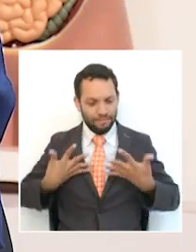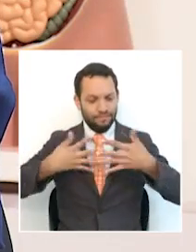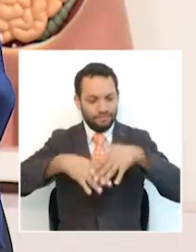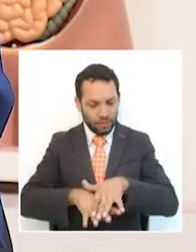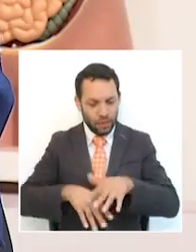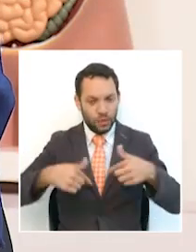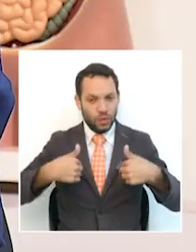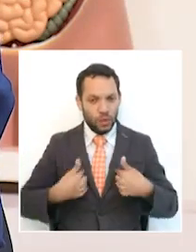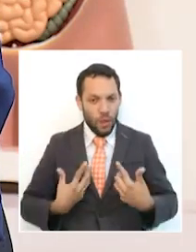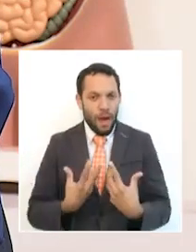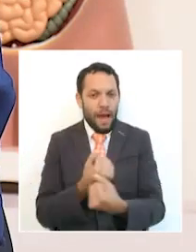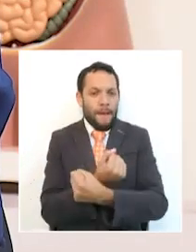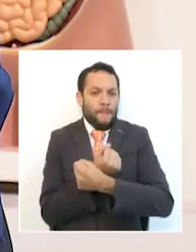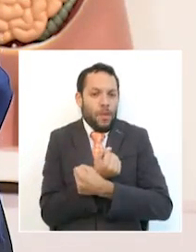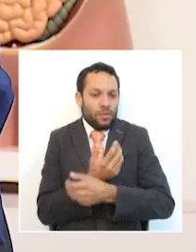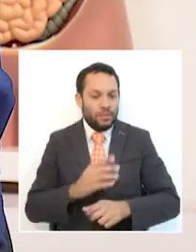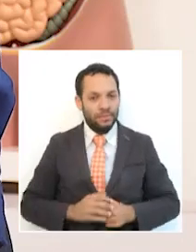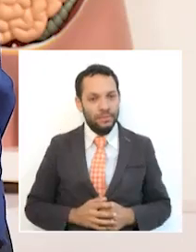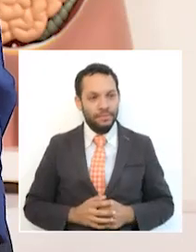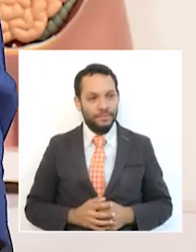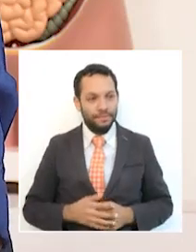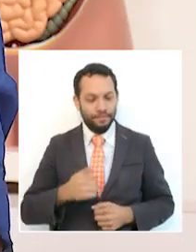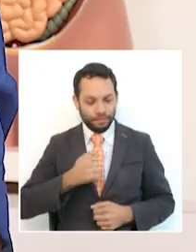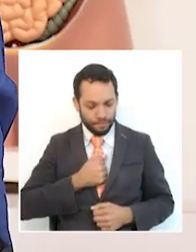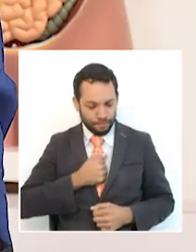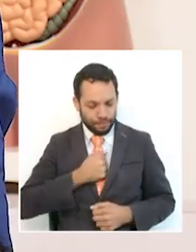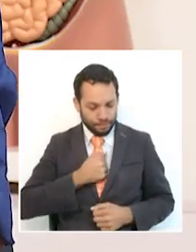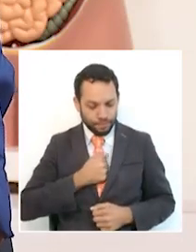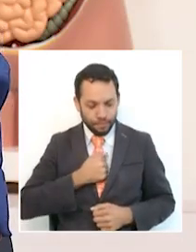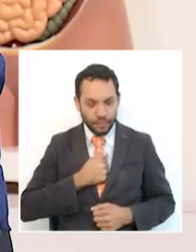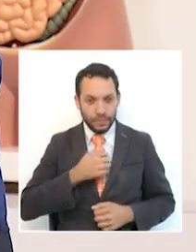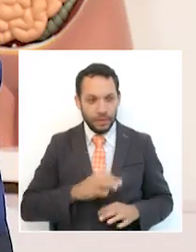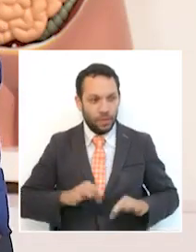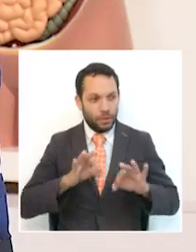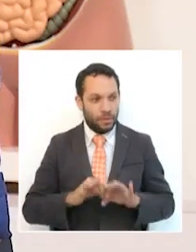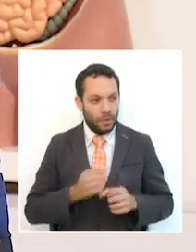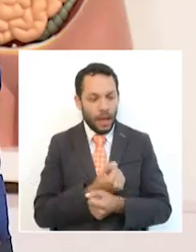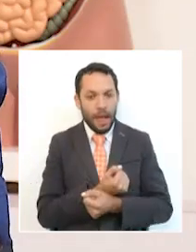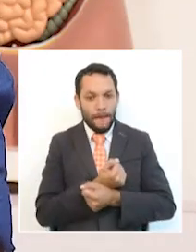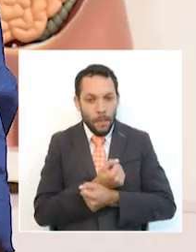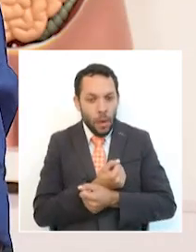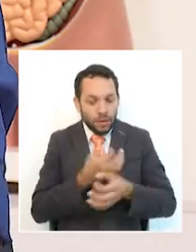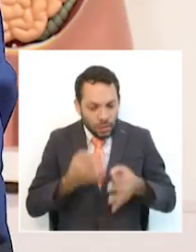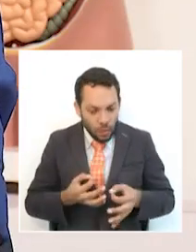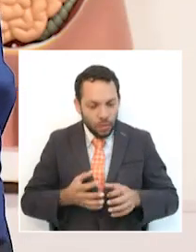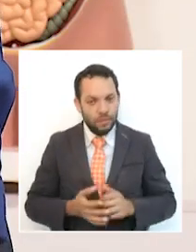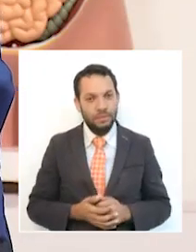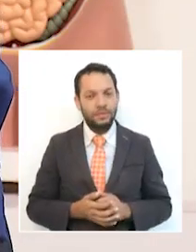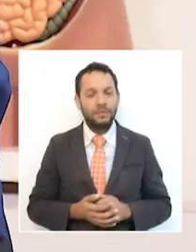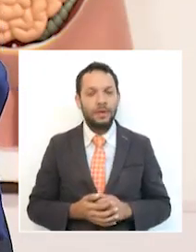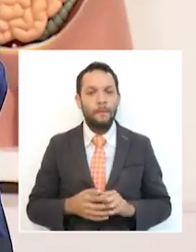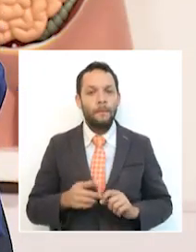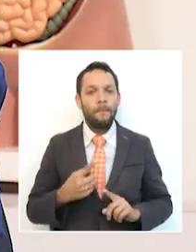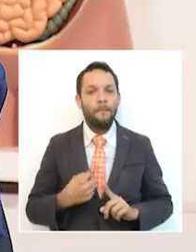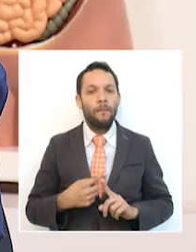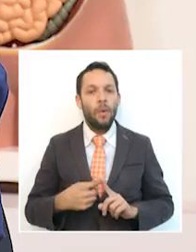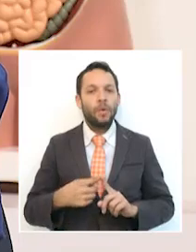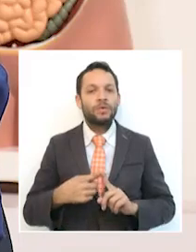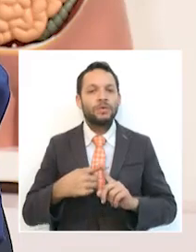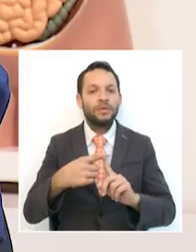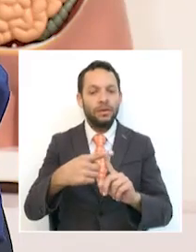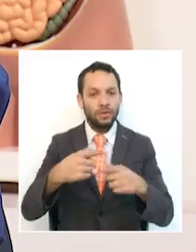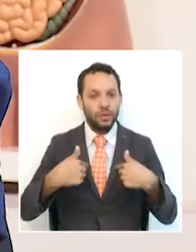amor eso lo que más necesitamos me estoy golpeando y lo están escuchando en el micrófono pero es así esa es la verdadera porque es el